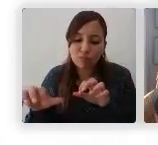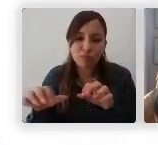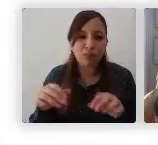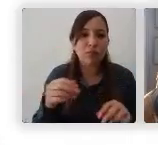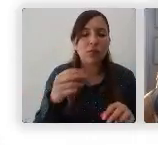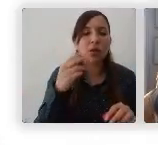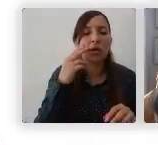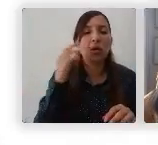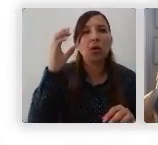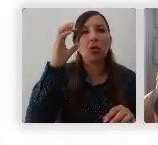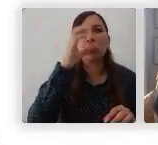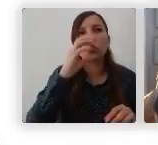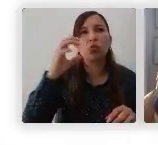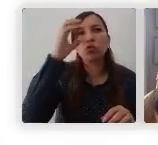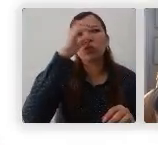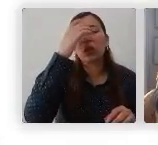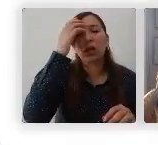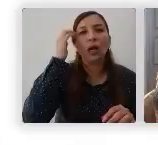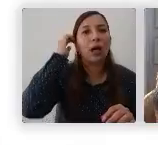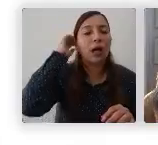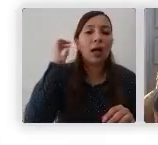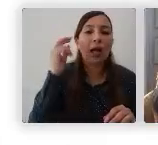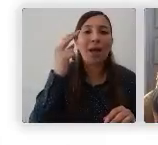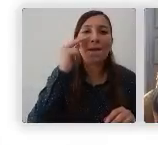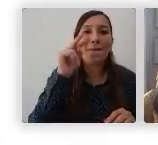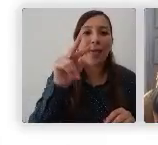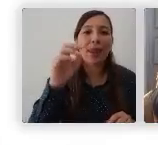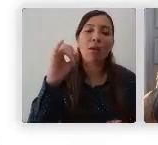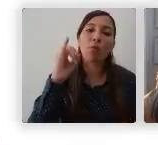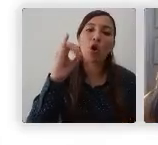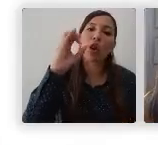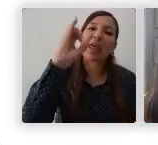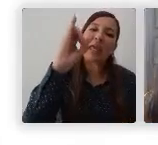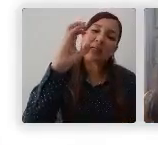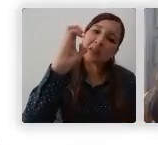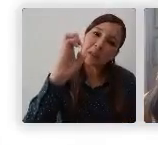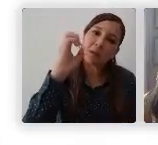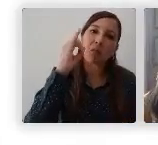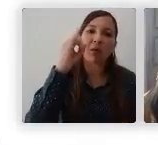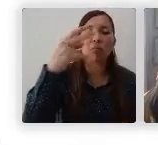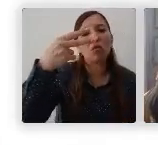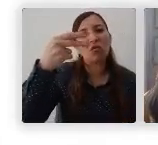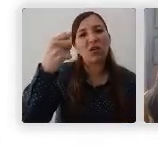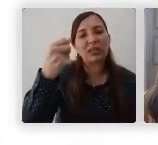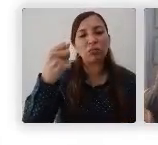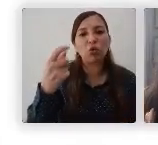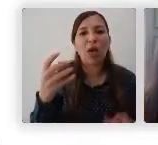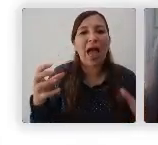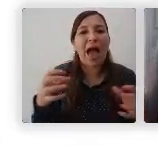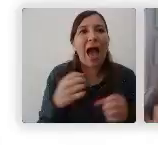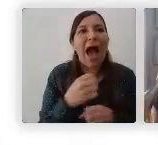entonces necesitamos fortalecer estas habilidades y también las habilidades gerenciales porque